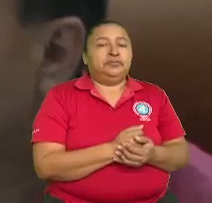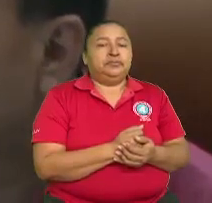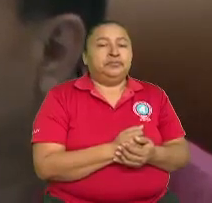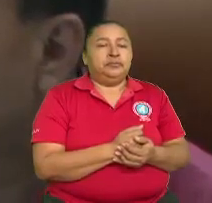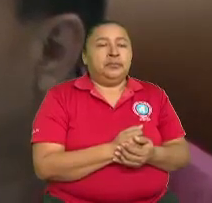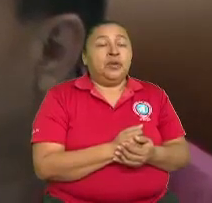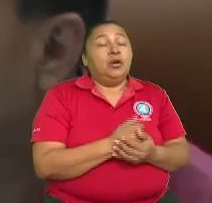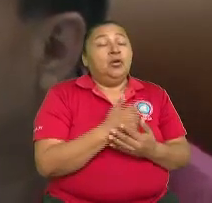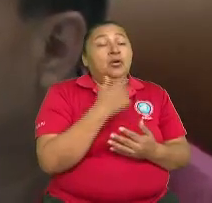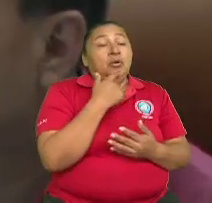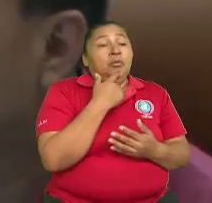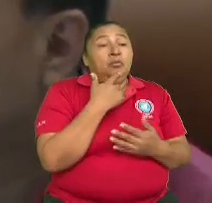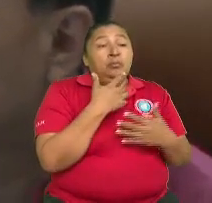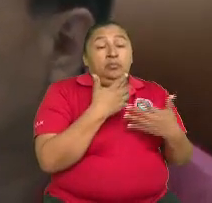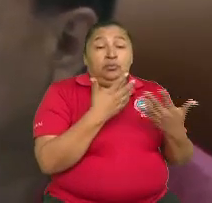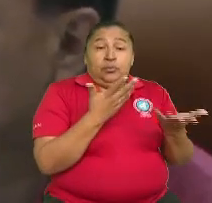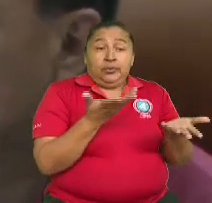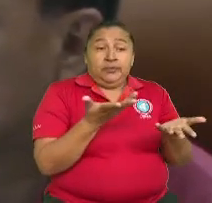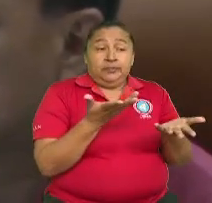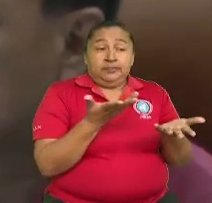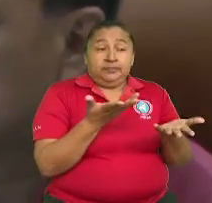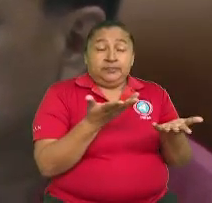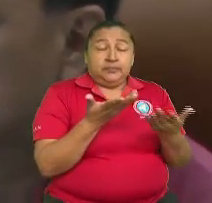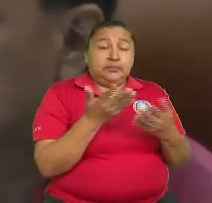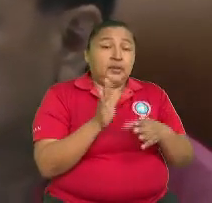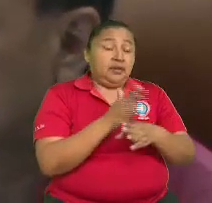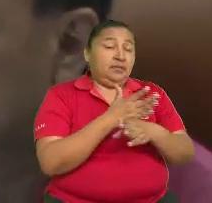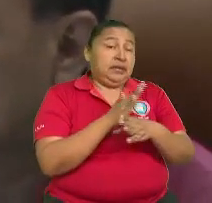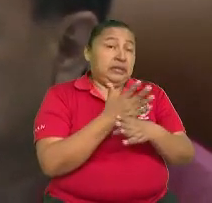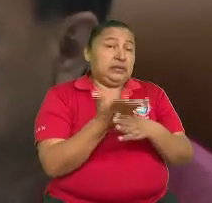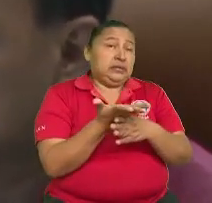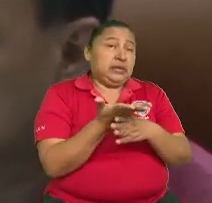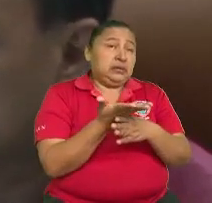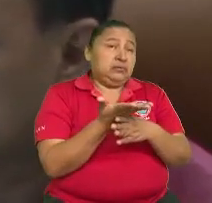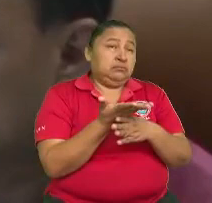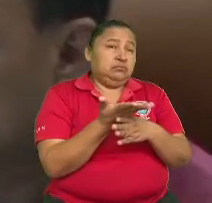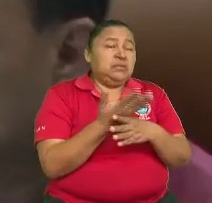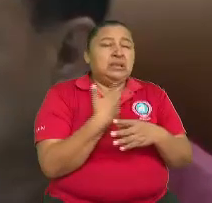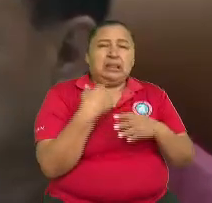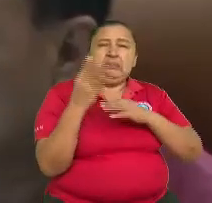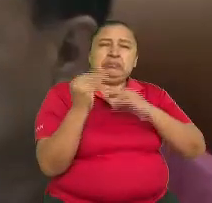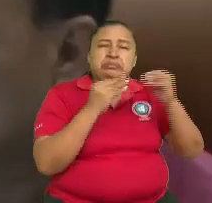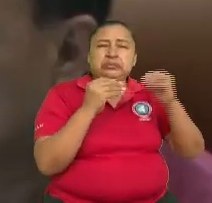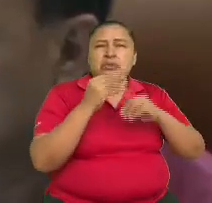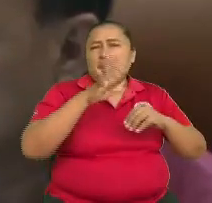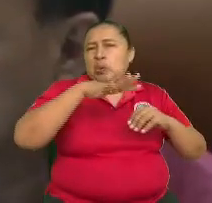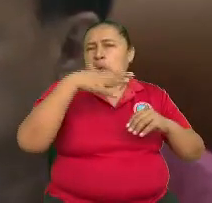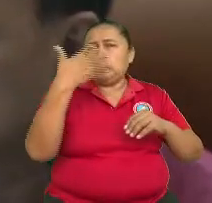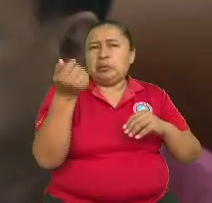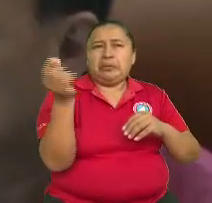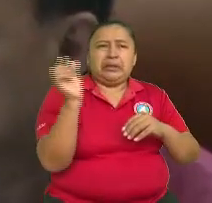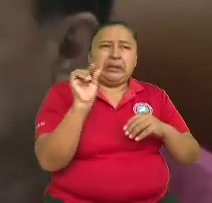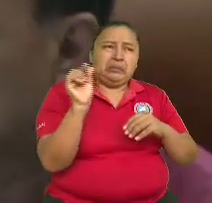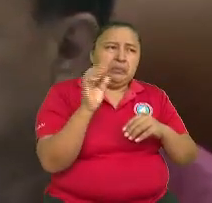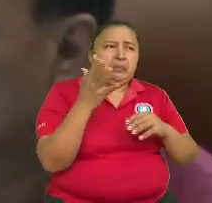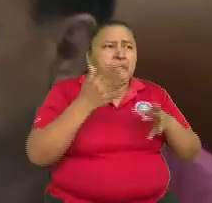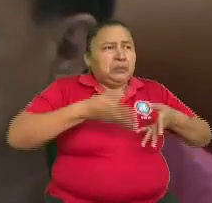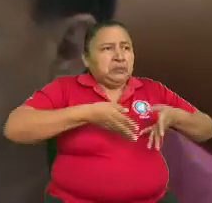Porque a diferencia de la discusión de otros préstamos para la construcción de una